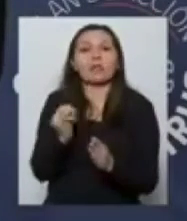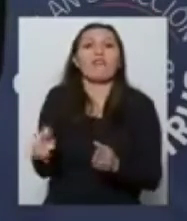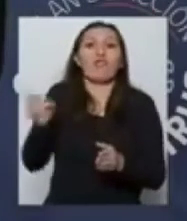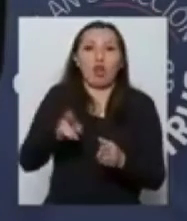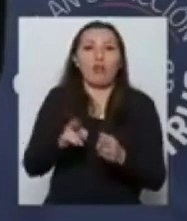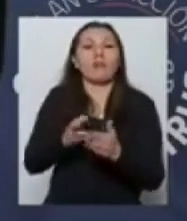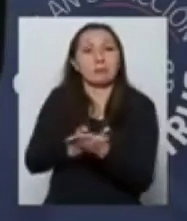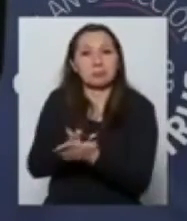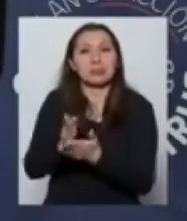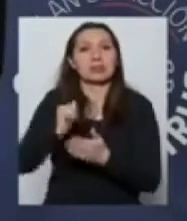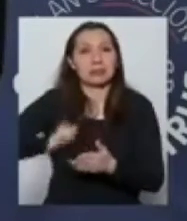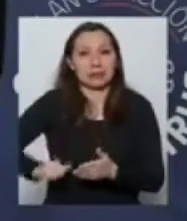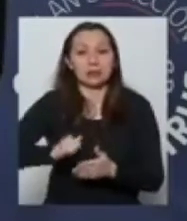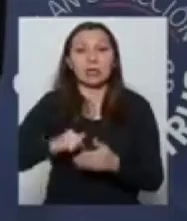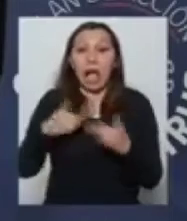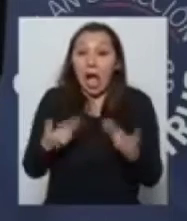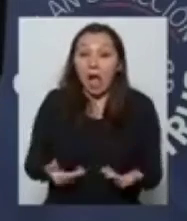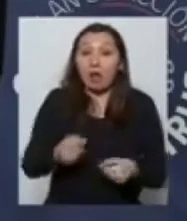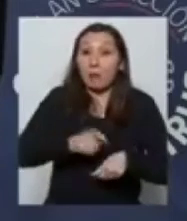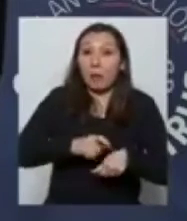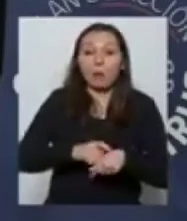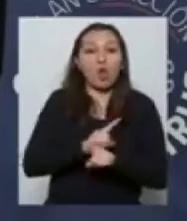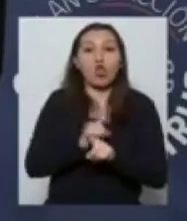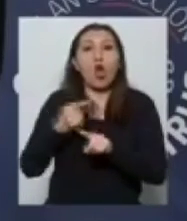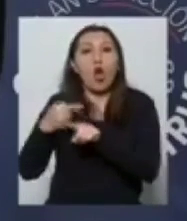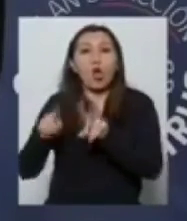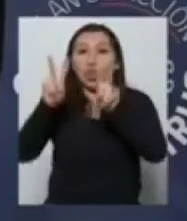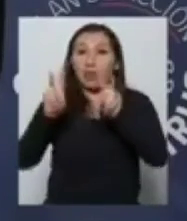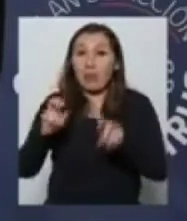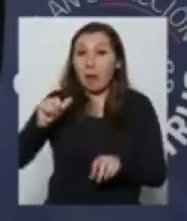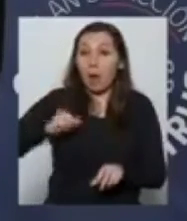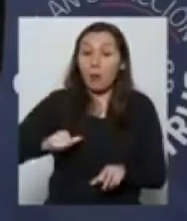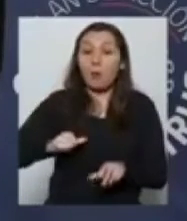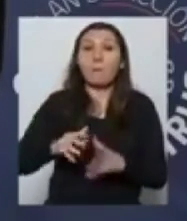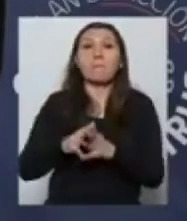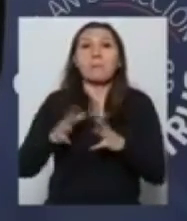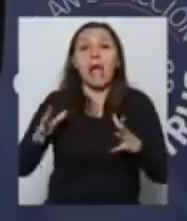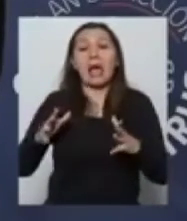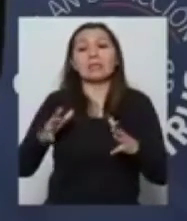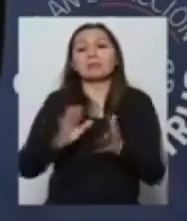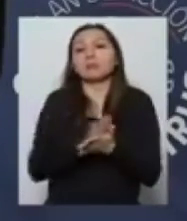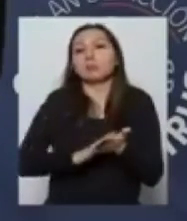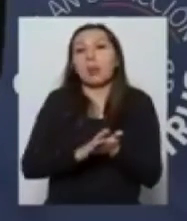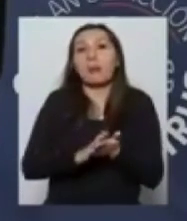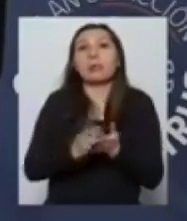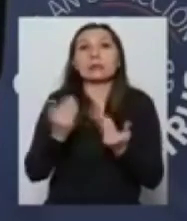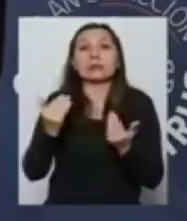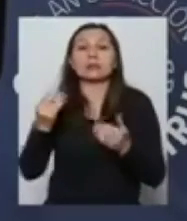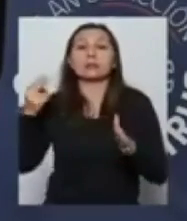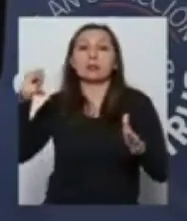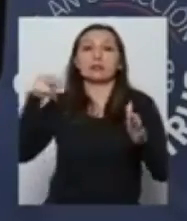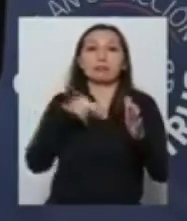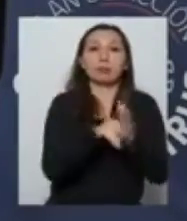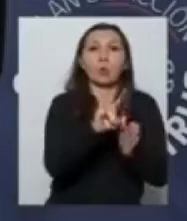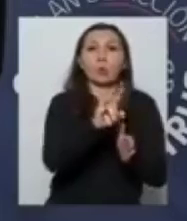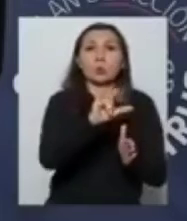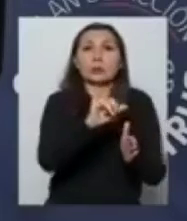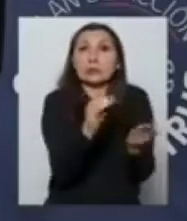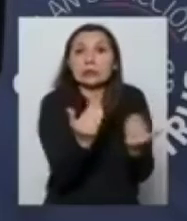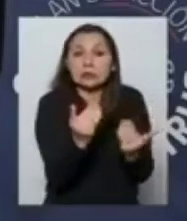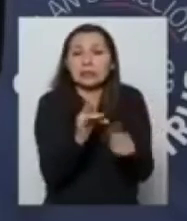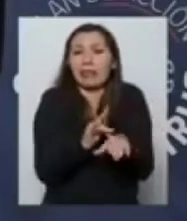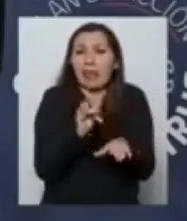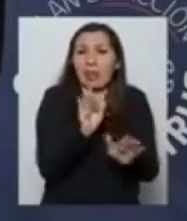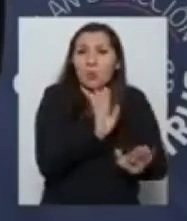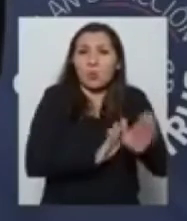Por el momento no se va a autorizar otro tipo de cirugías que pueden implicar ingreso a las unidades de tratamiento intensivo